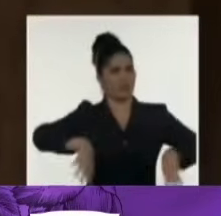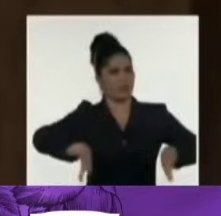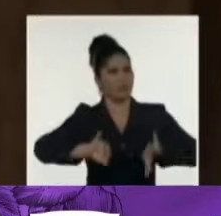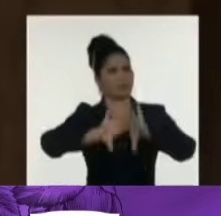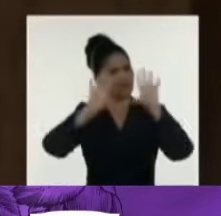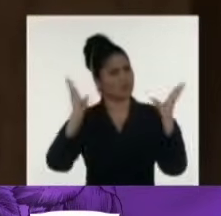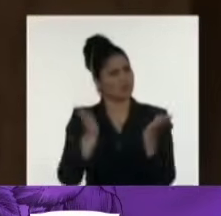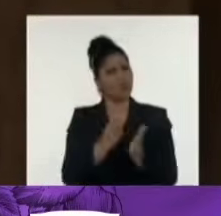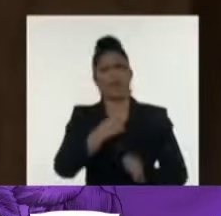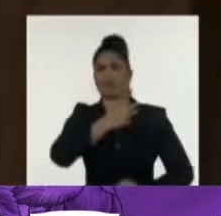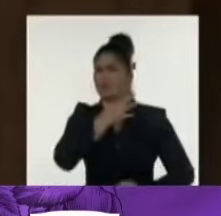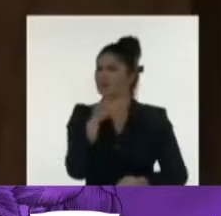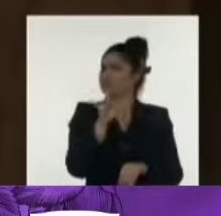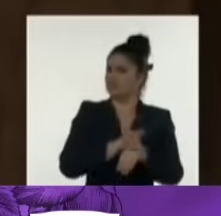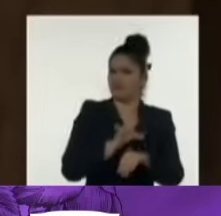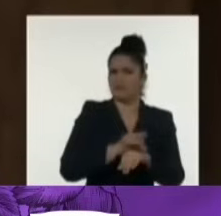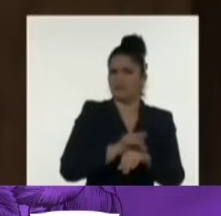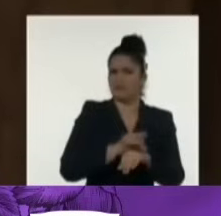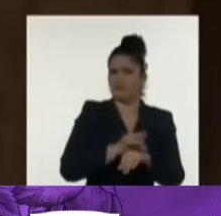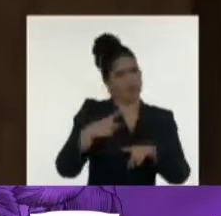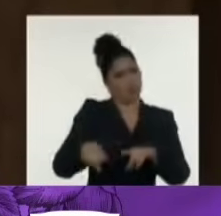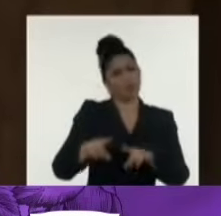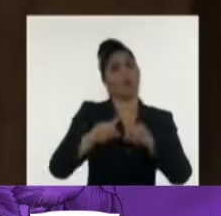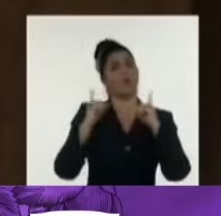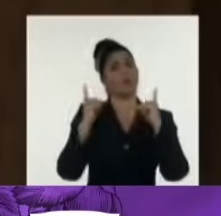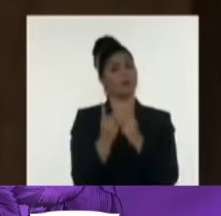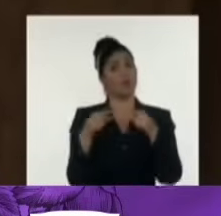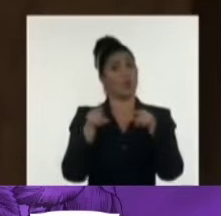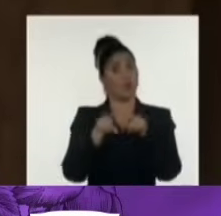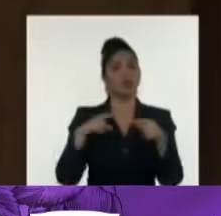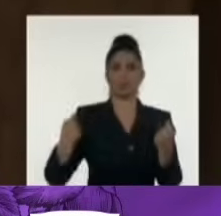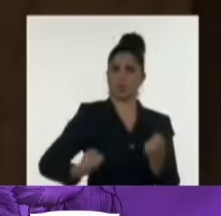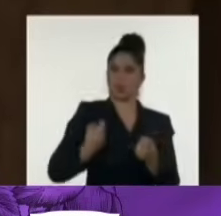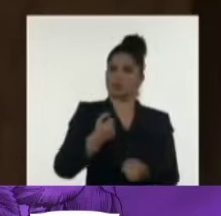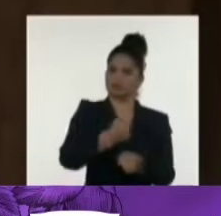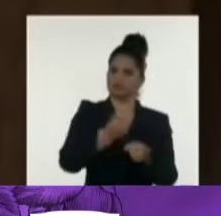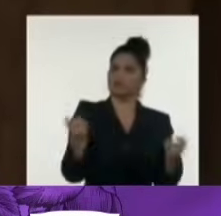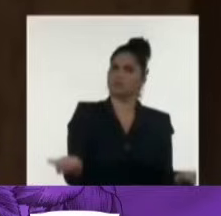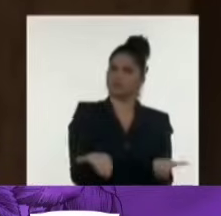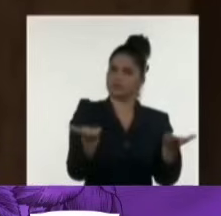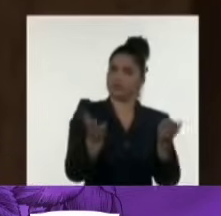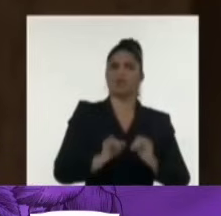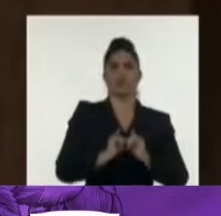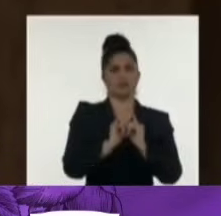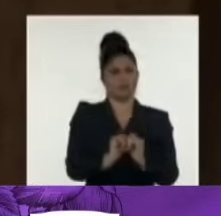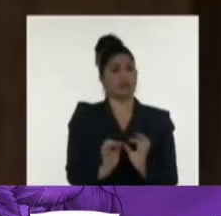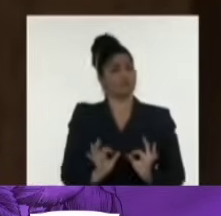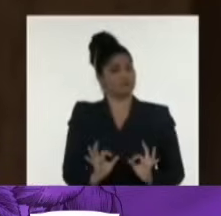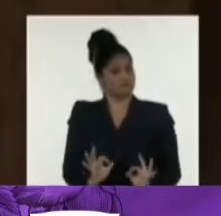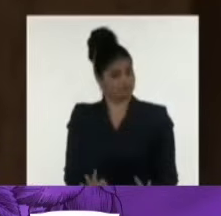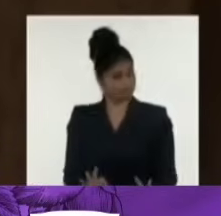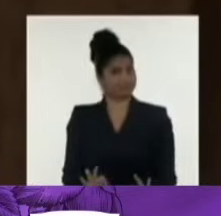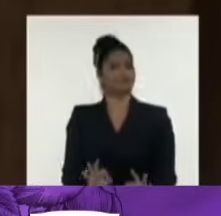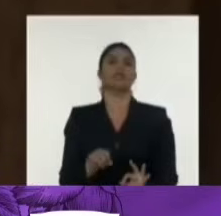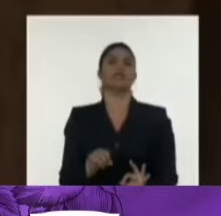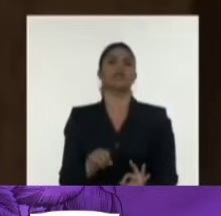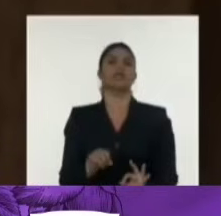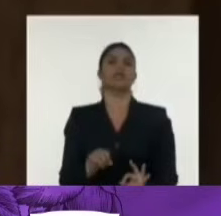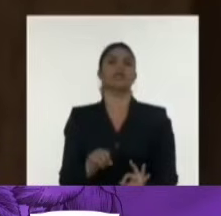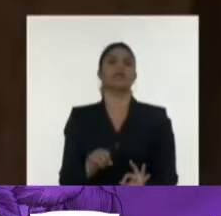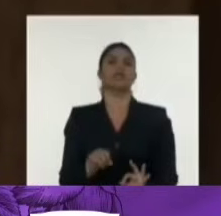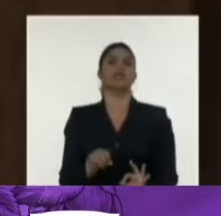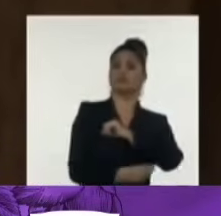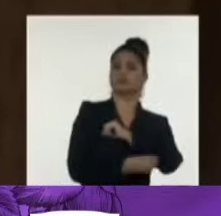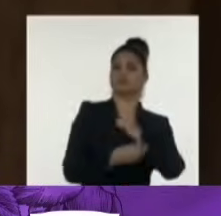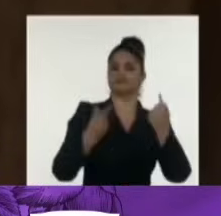derivados de nuestros errores y deficiencia reafirmamos la convicción de avanzar en la recuperación de la economía del país